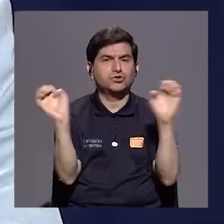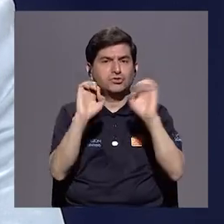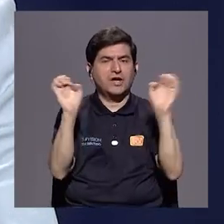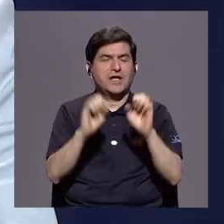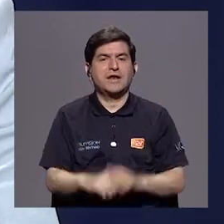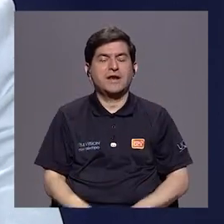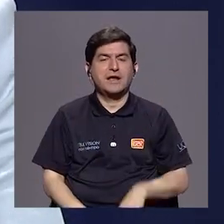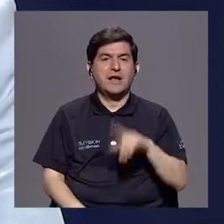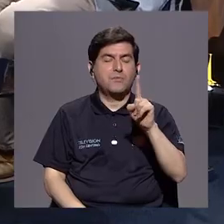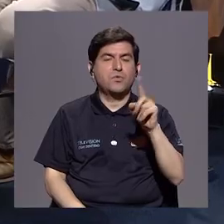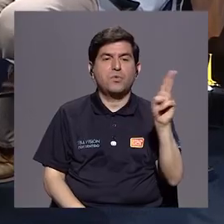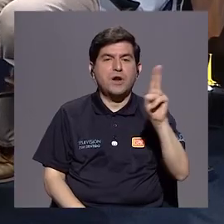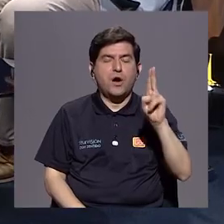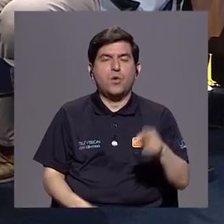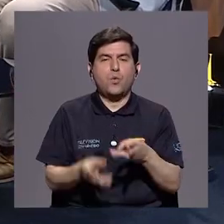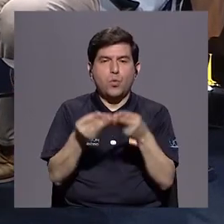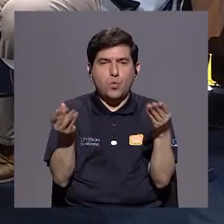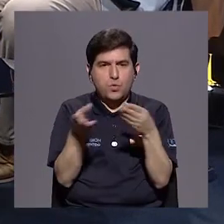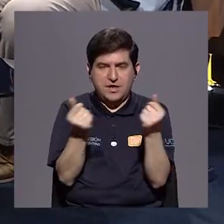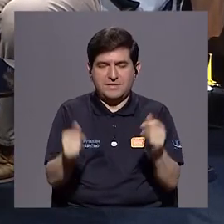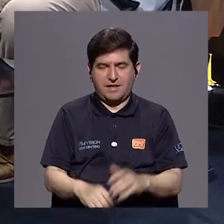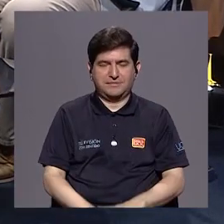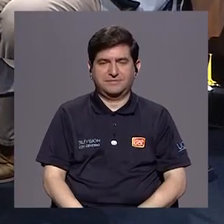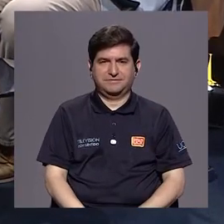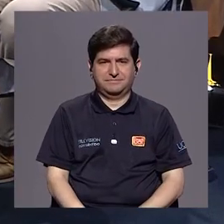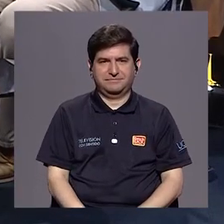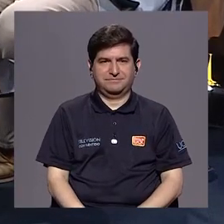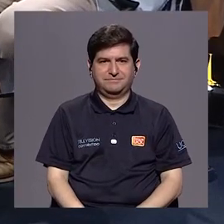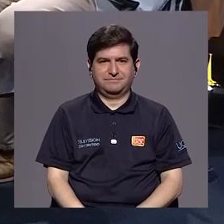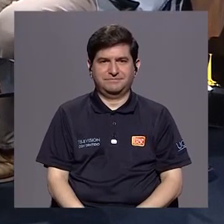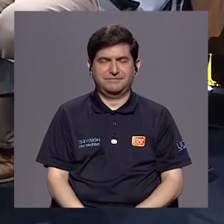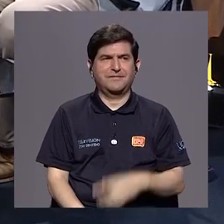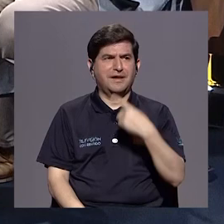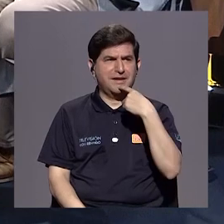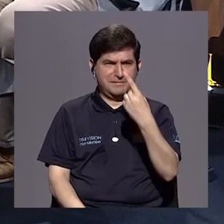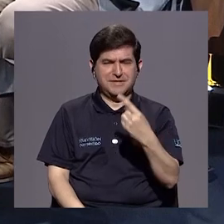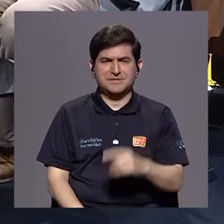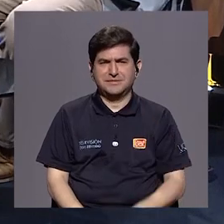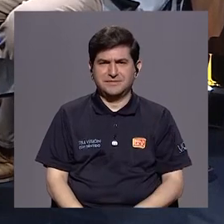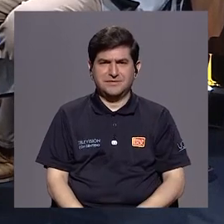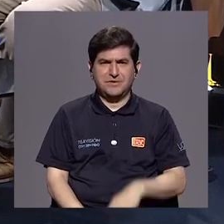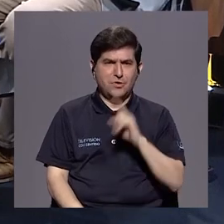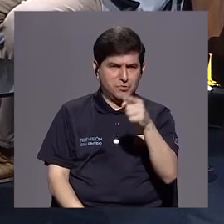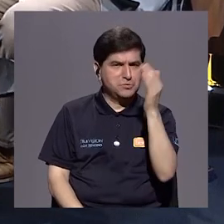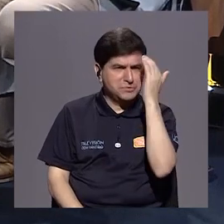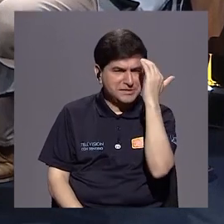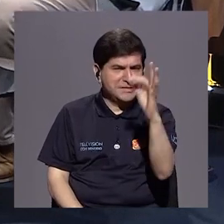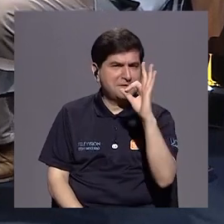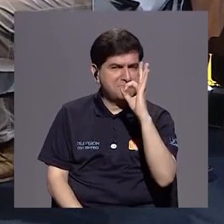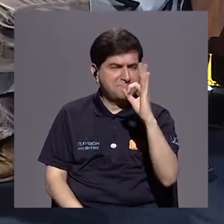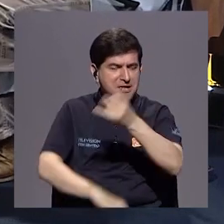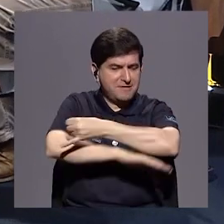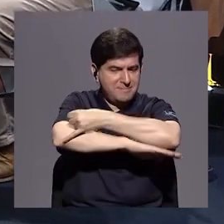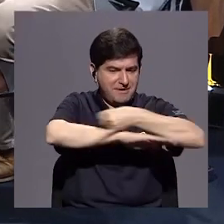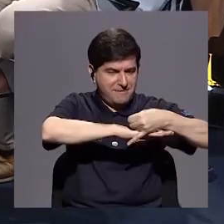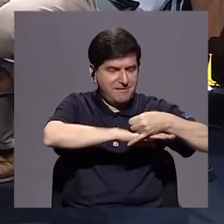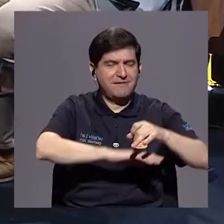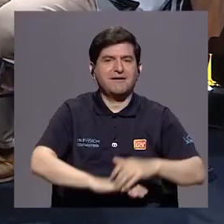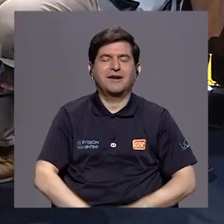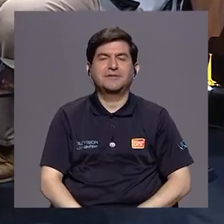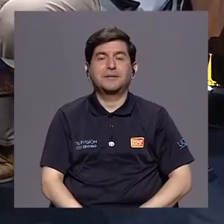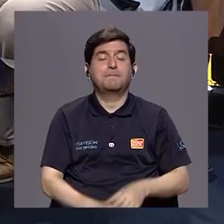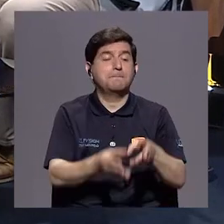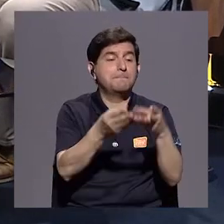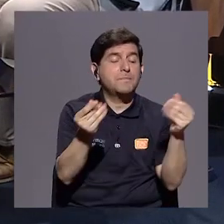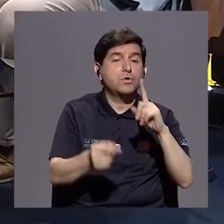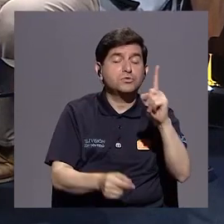por unidad de producto es decir para decirlo así pues que sabes bien de ingeniería para